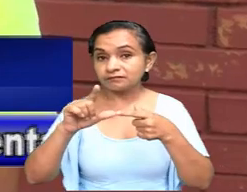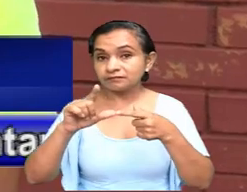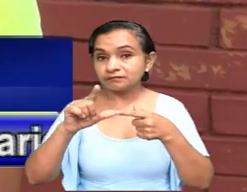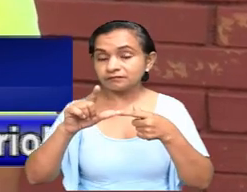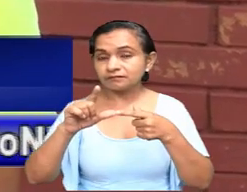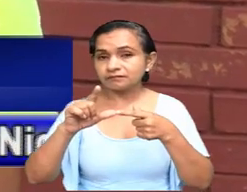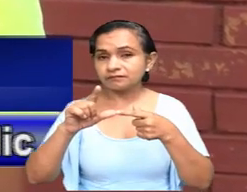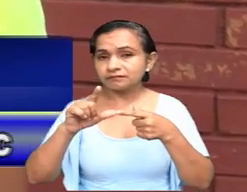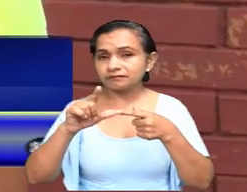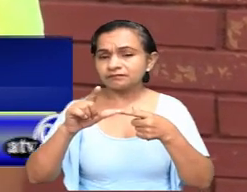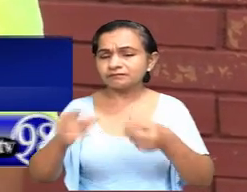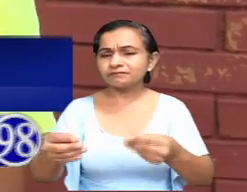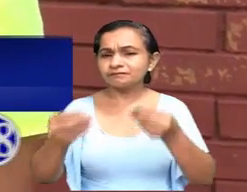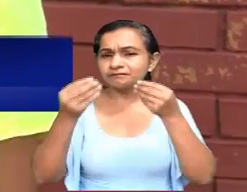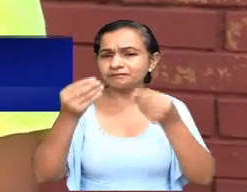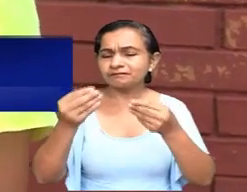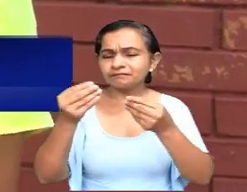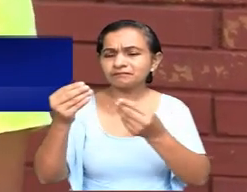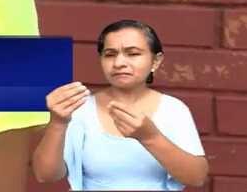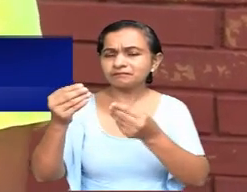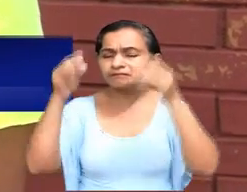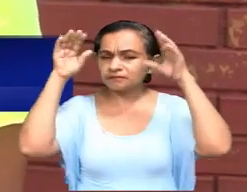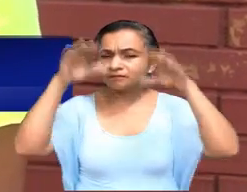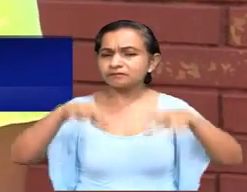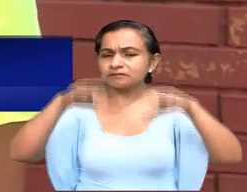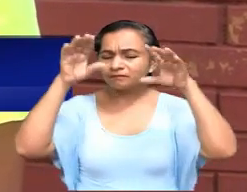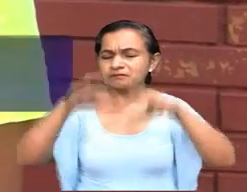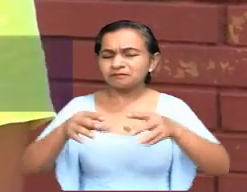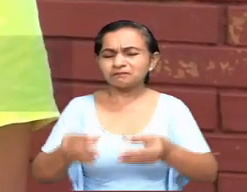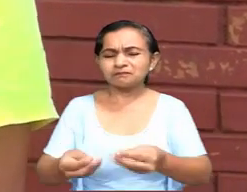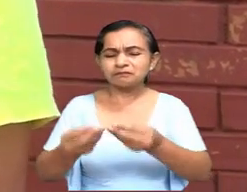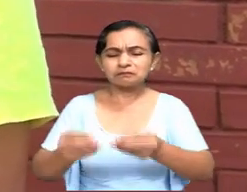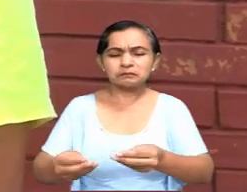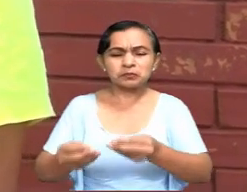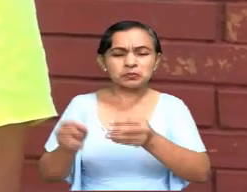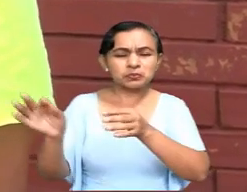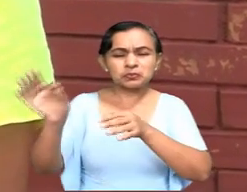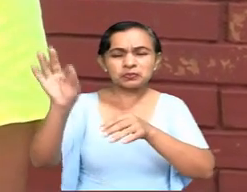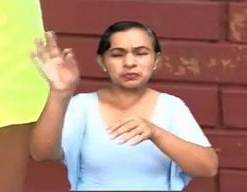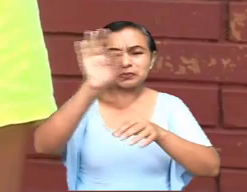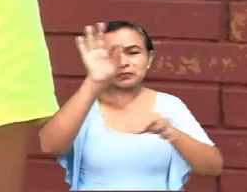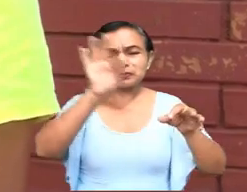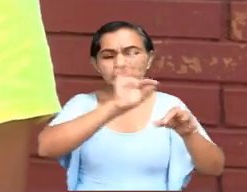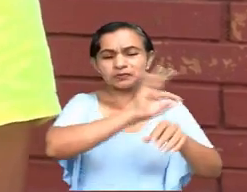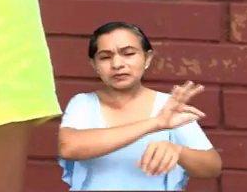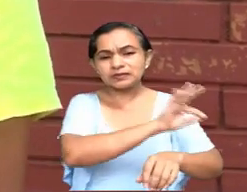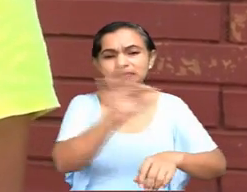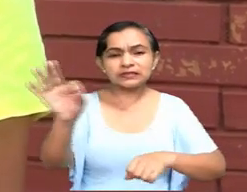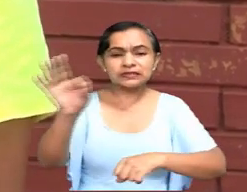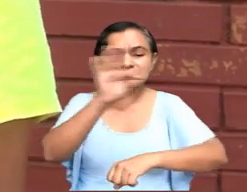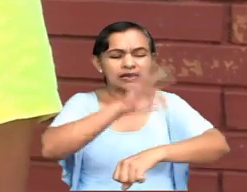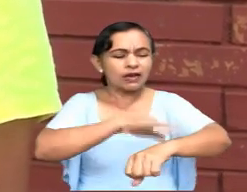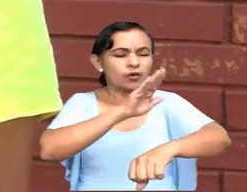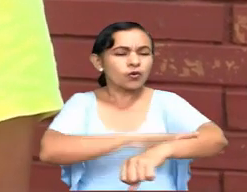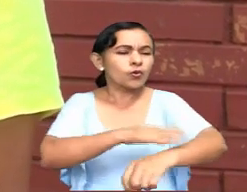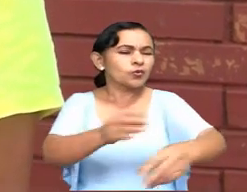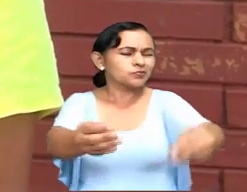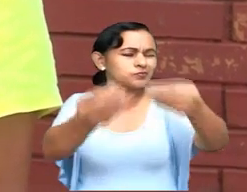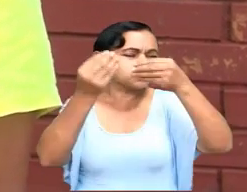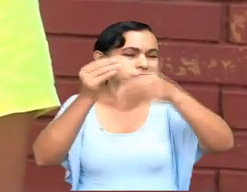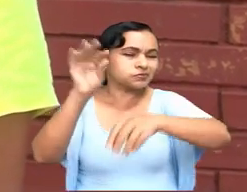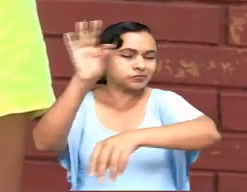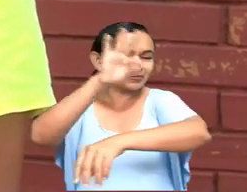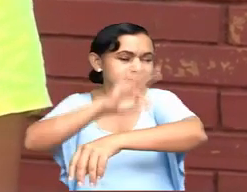se abunda bastante, se viene más en invierno, pues, que estamos, se viene el zancudero, porque estamos en verdad cerca del lago y aquí.